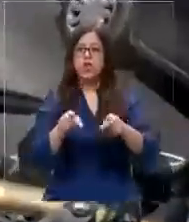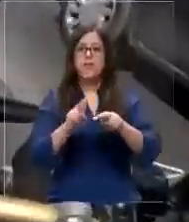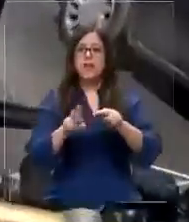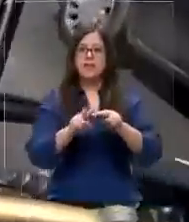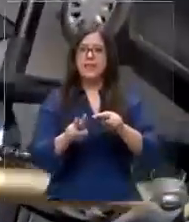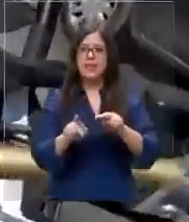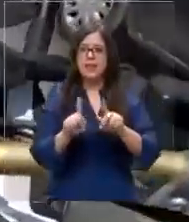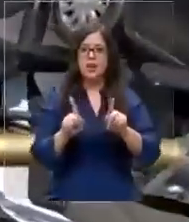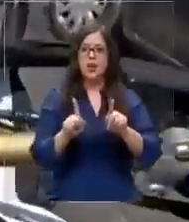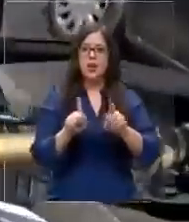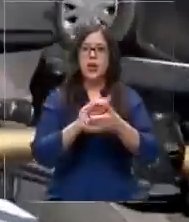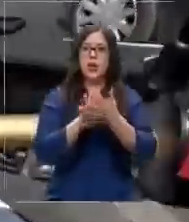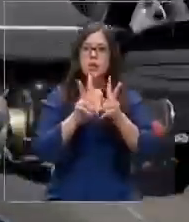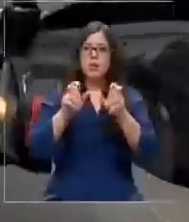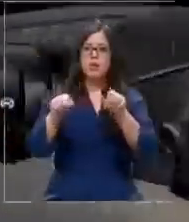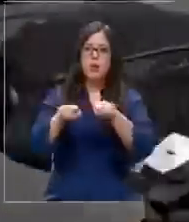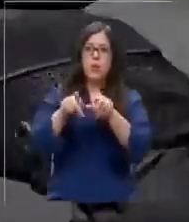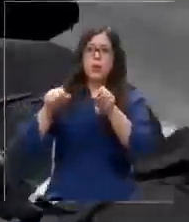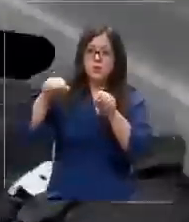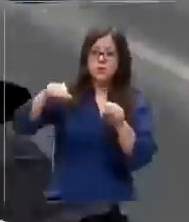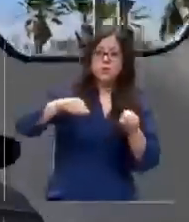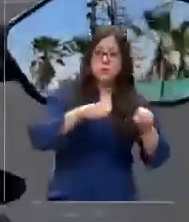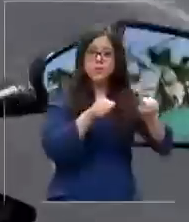Lo que no se va a hacer es que el conejeo va en velocidad.